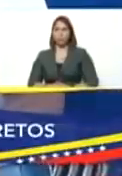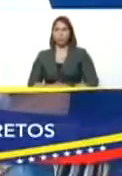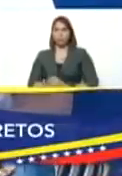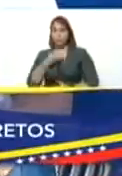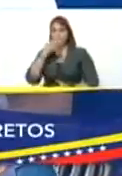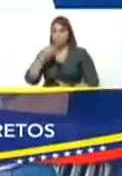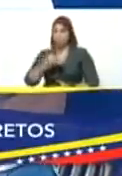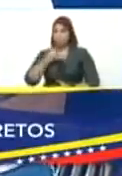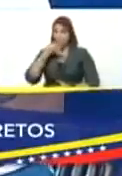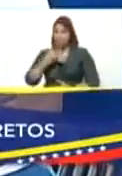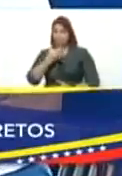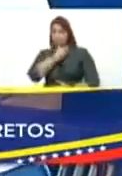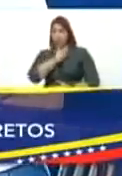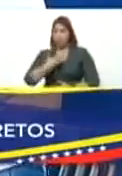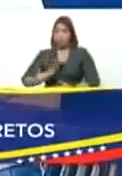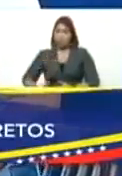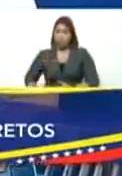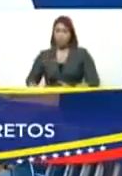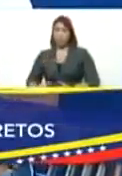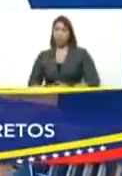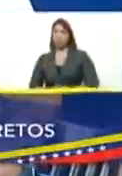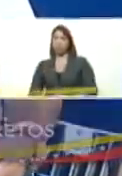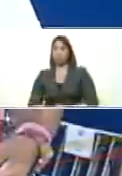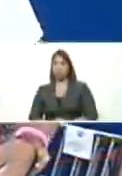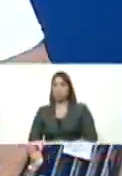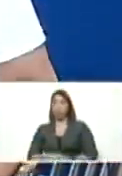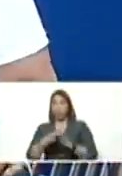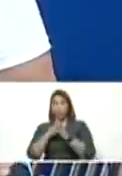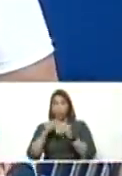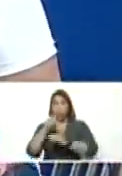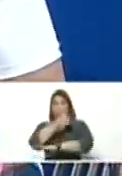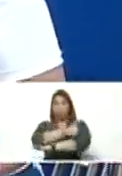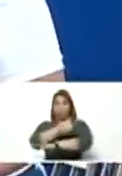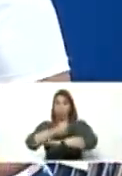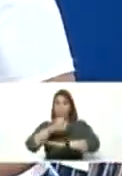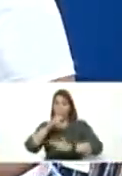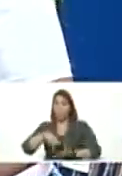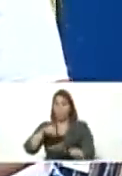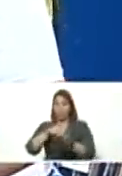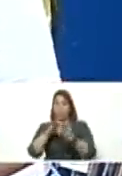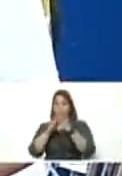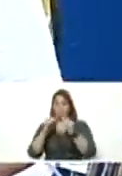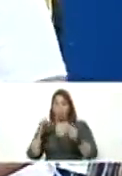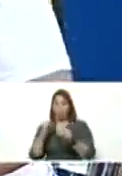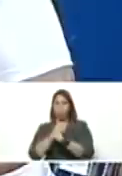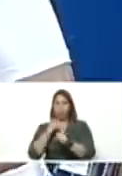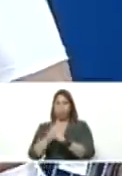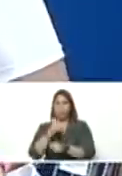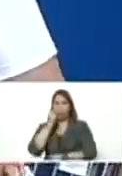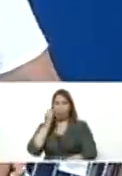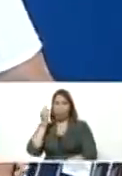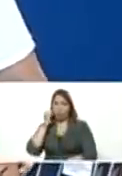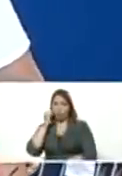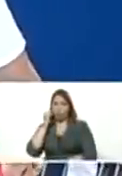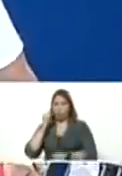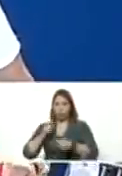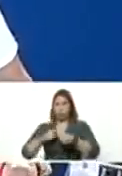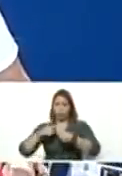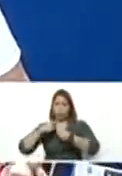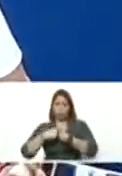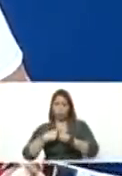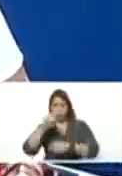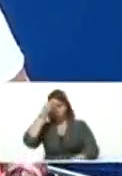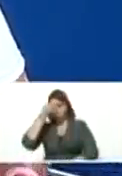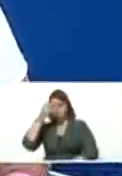Buenas tardes, señor presidente. Buenas tardes a todas las autoridades presentes y a toda la clase trabajadora constituida como